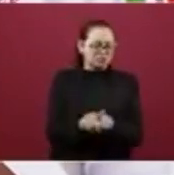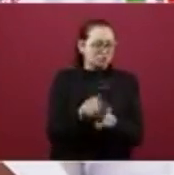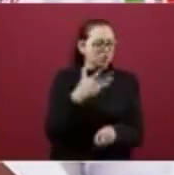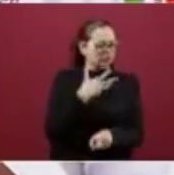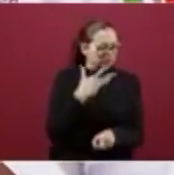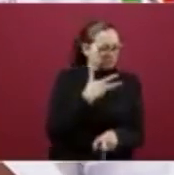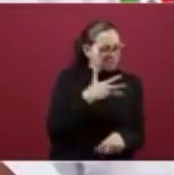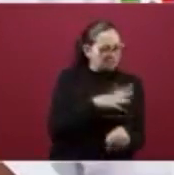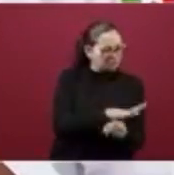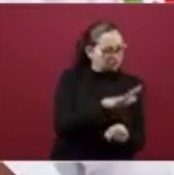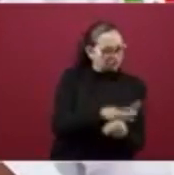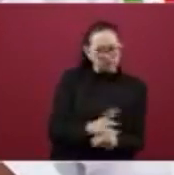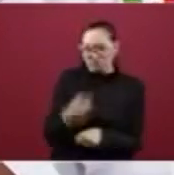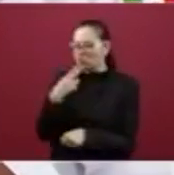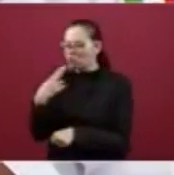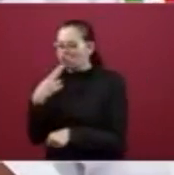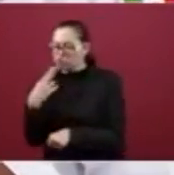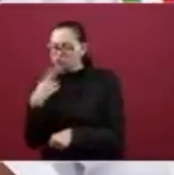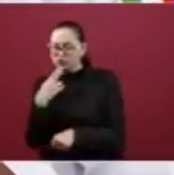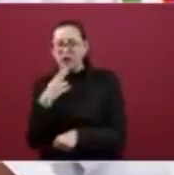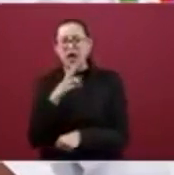a su consumo, está al